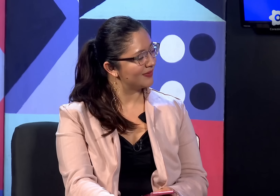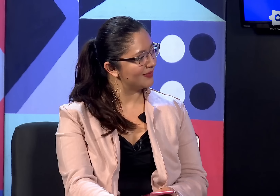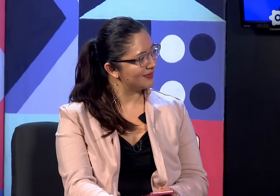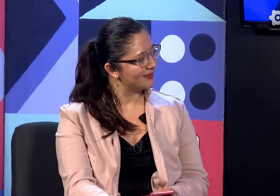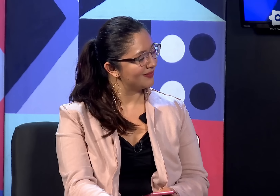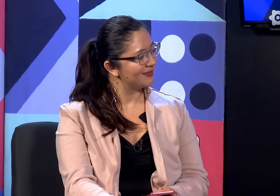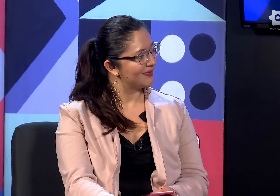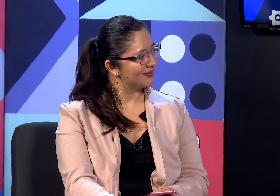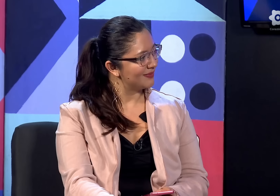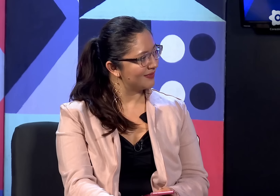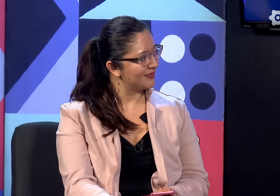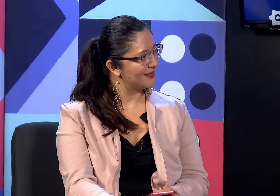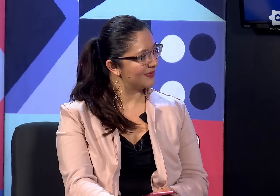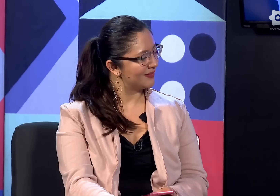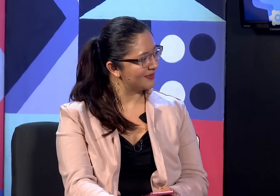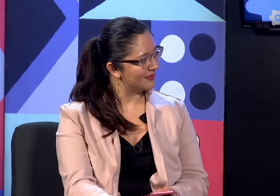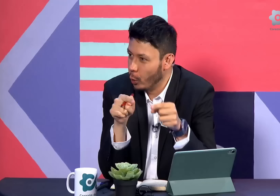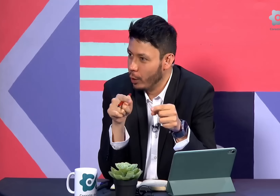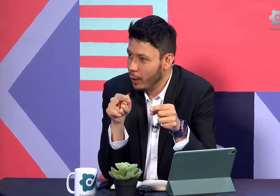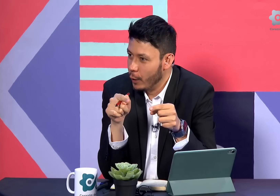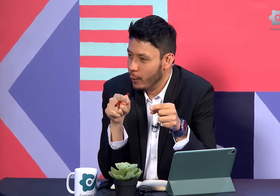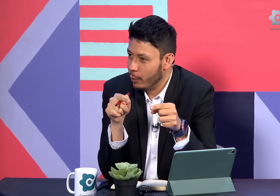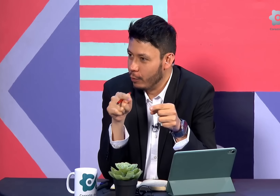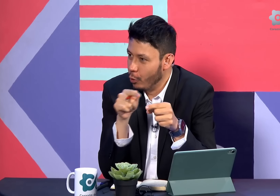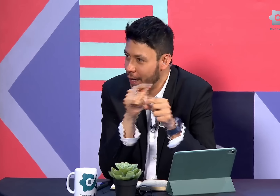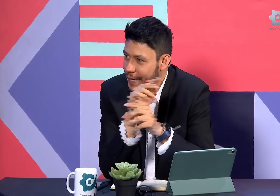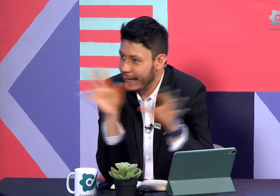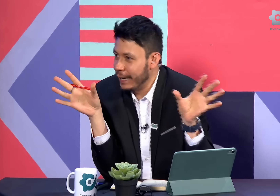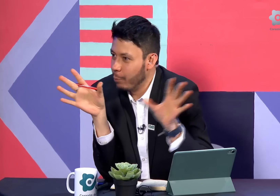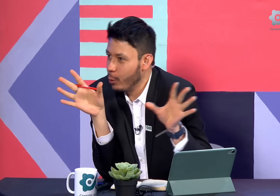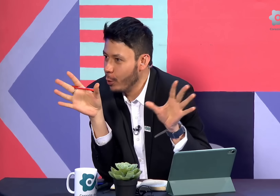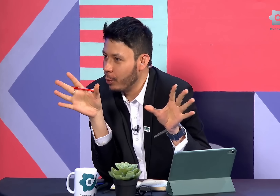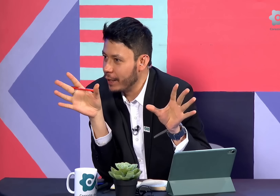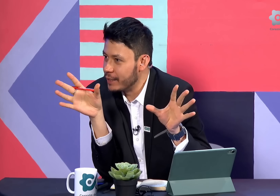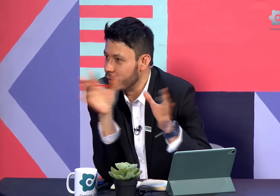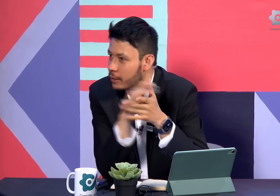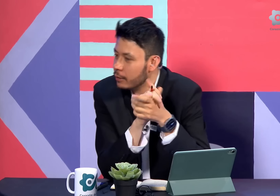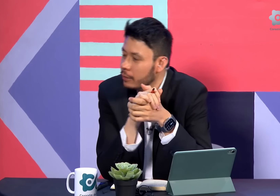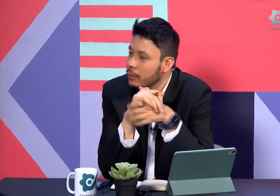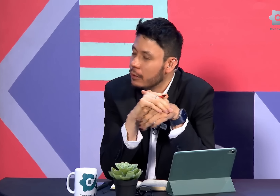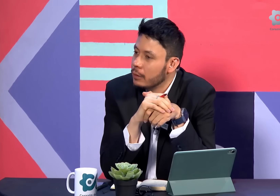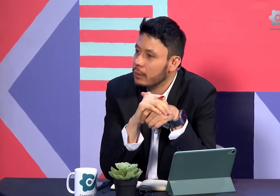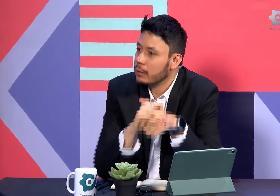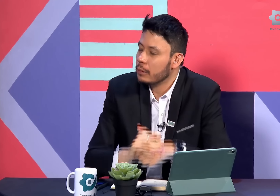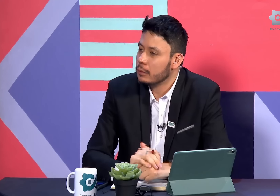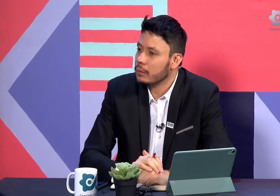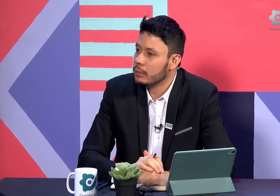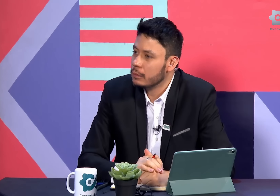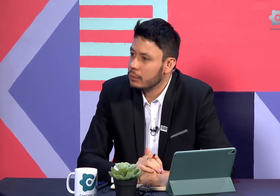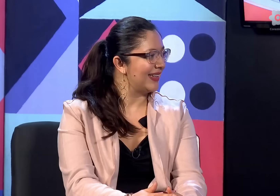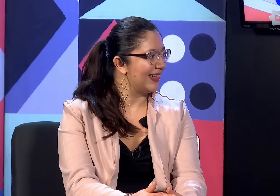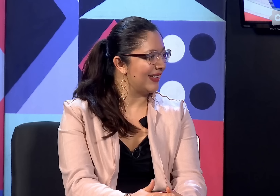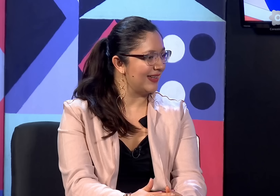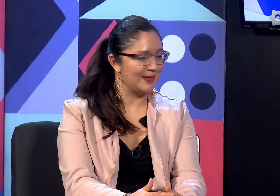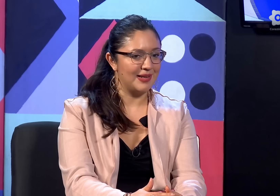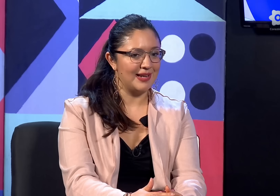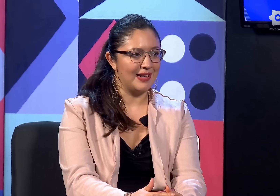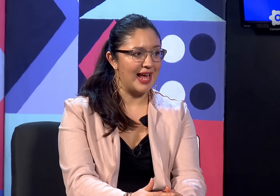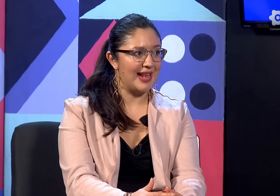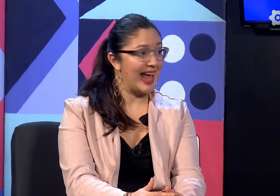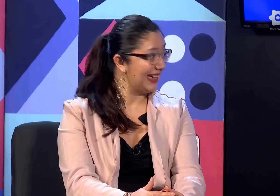palabra o tendría que tener la última palabra de todo. Así es. No hay nada que el pueblo no pueda decir. Sí, un poquito de contexto